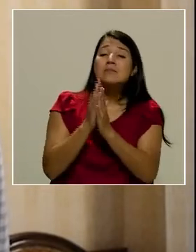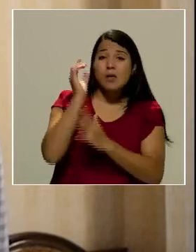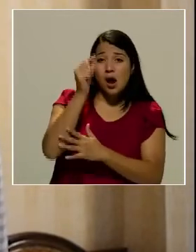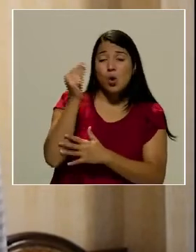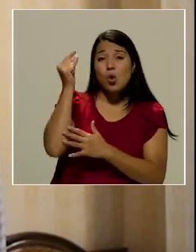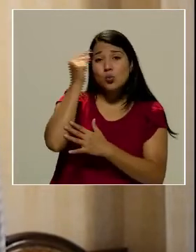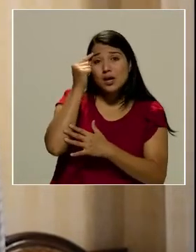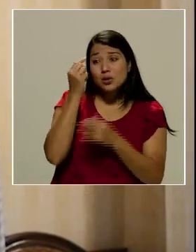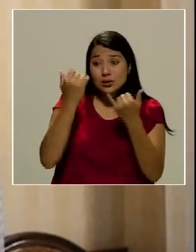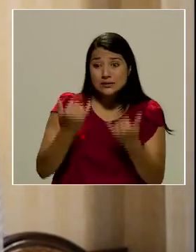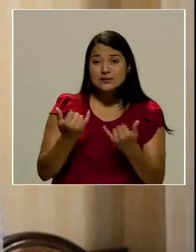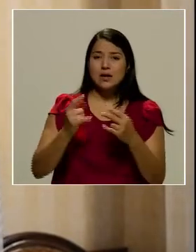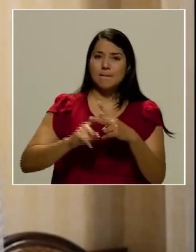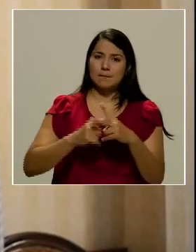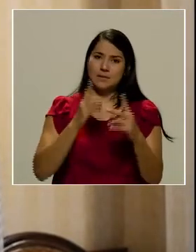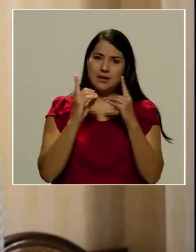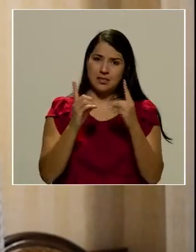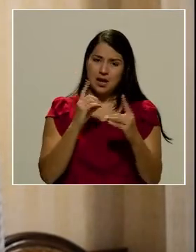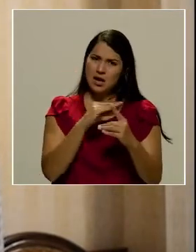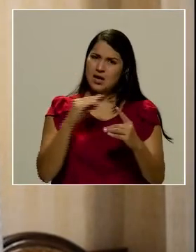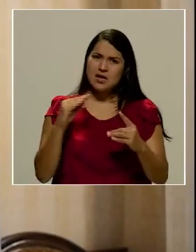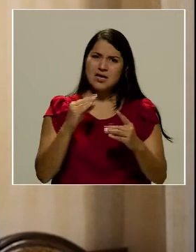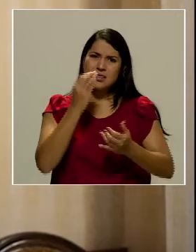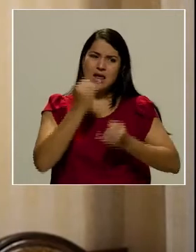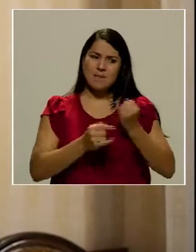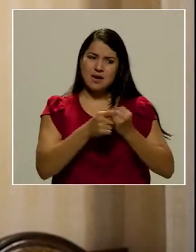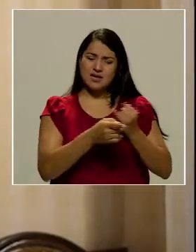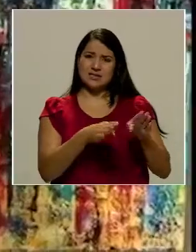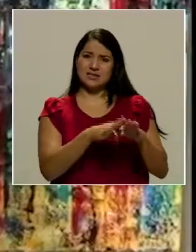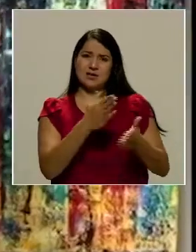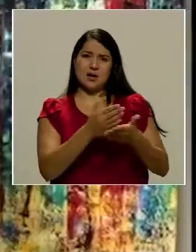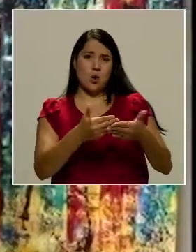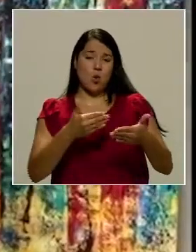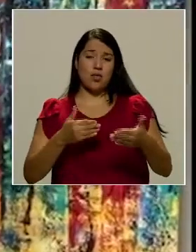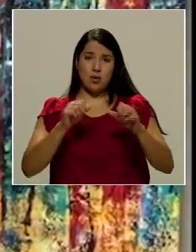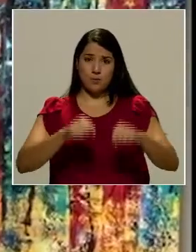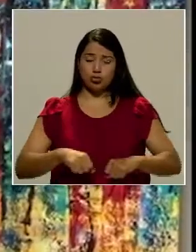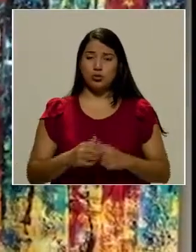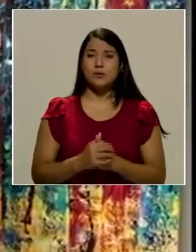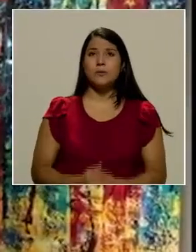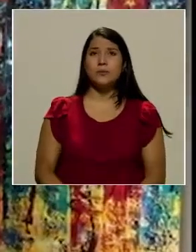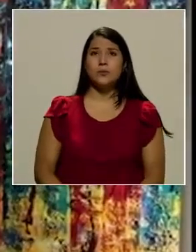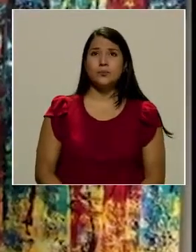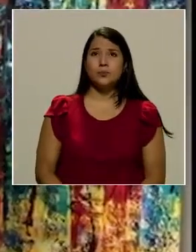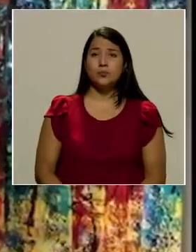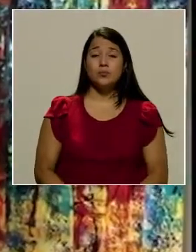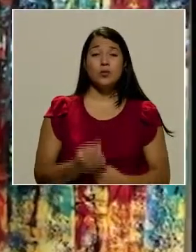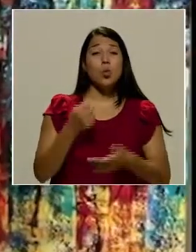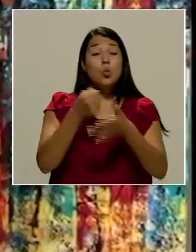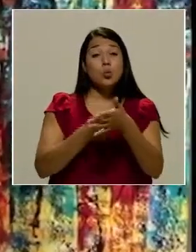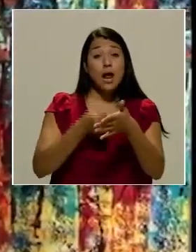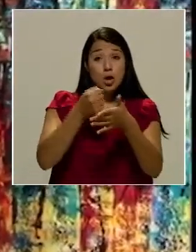que urja al diálogo y levanten el bloqueo lo más antes posible. Una de las grandes luchas que tuvimos como